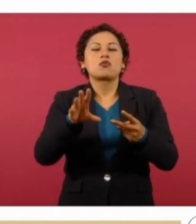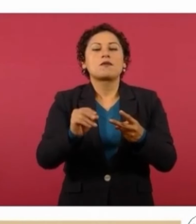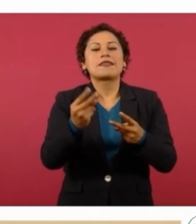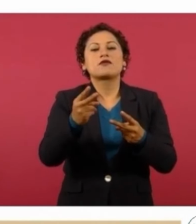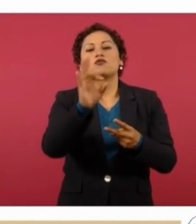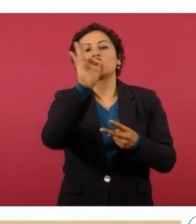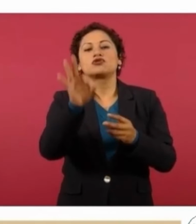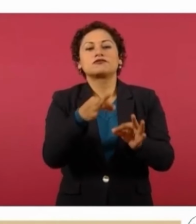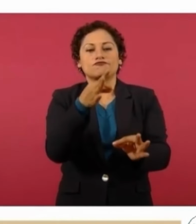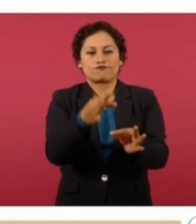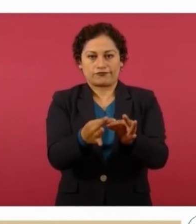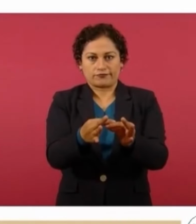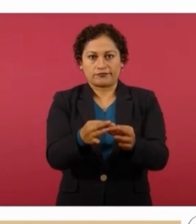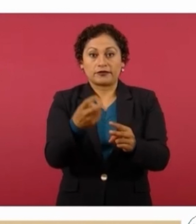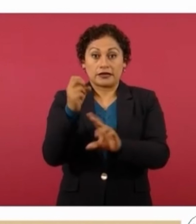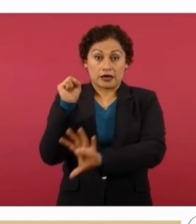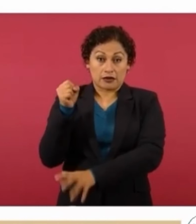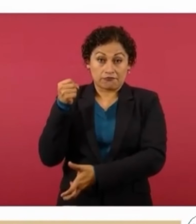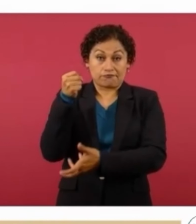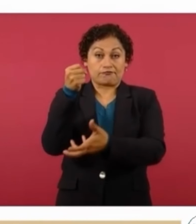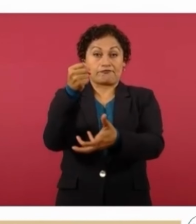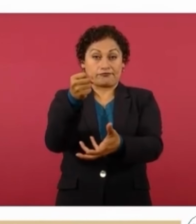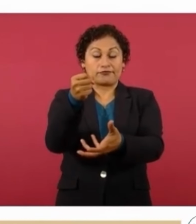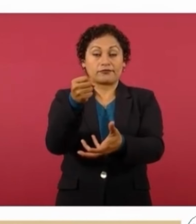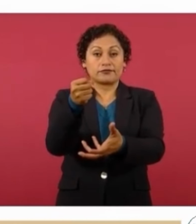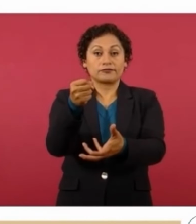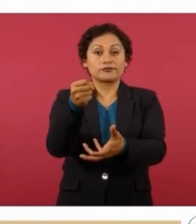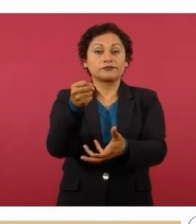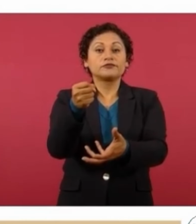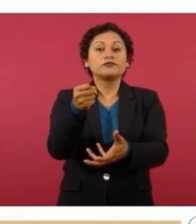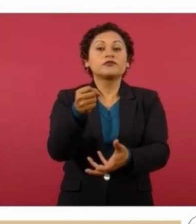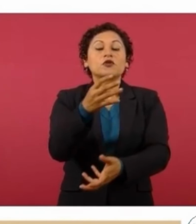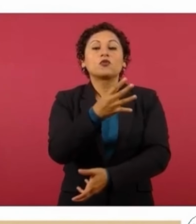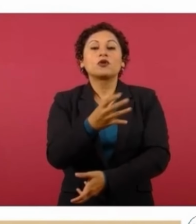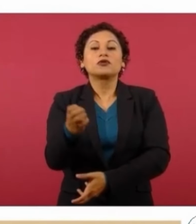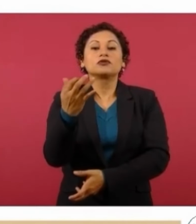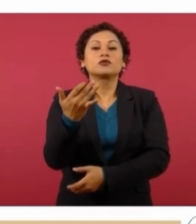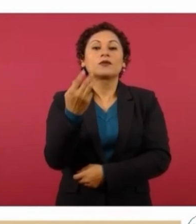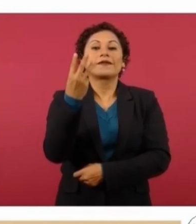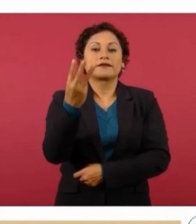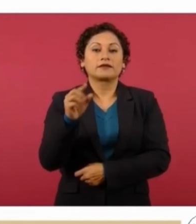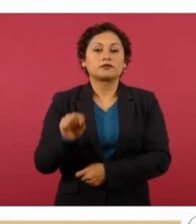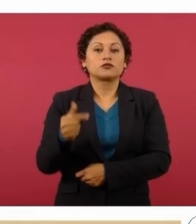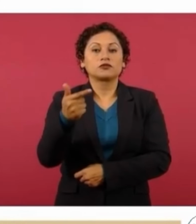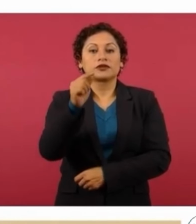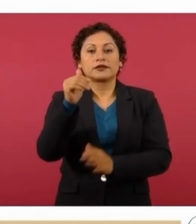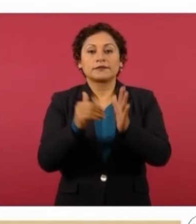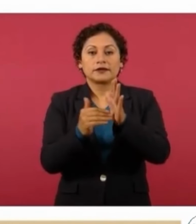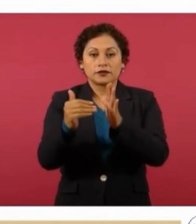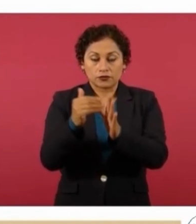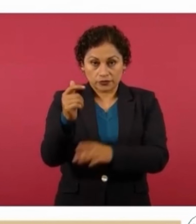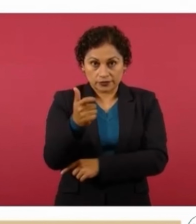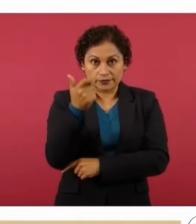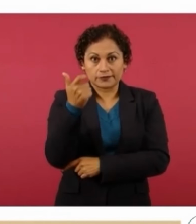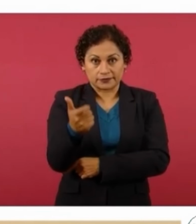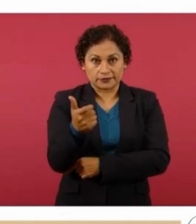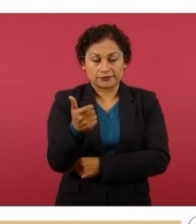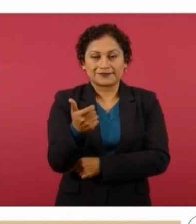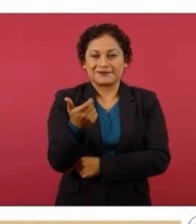92% de cobertura. Es una inversión en el caso de Tlaxcala de 453.7 millones de pesos, como les